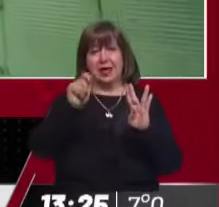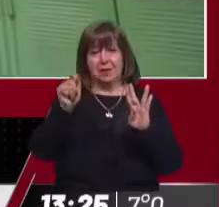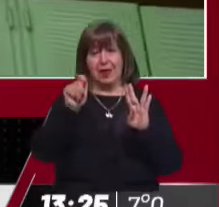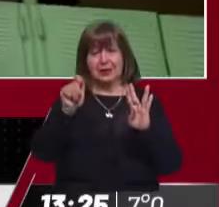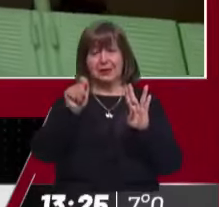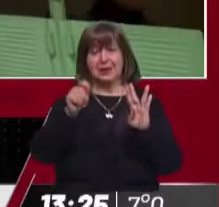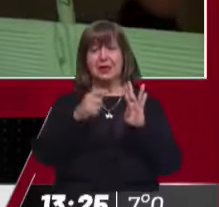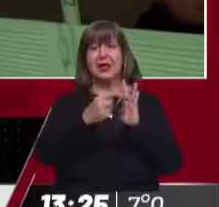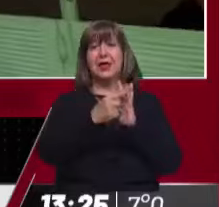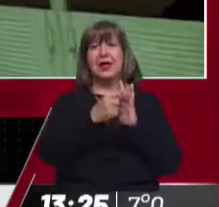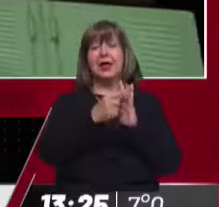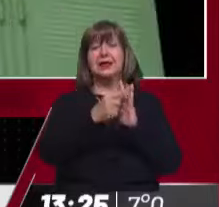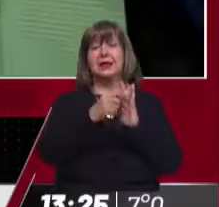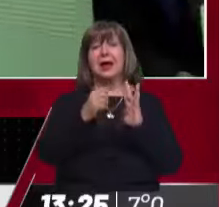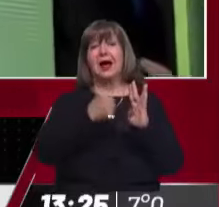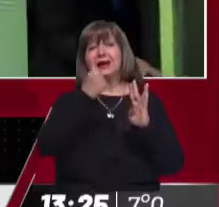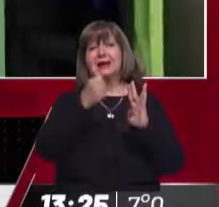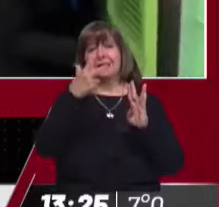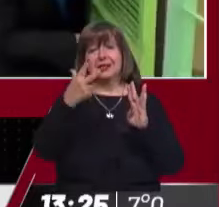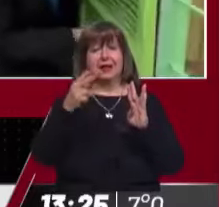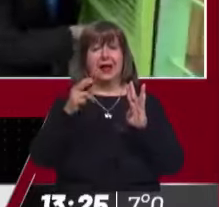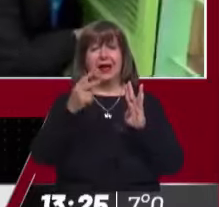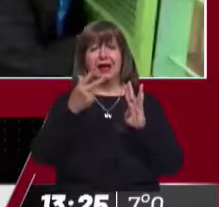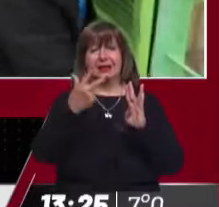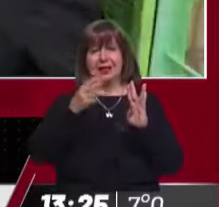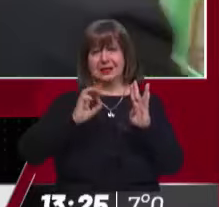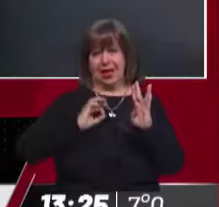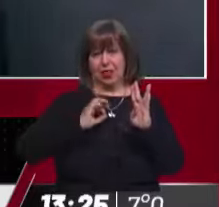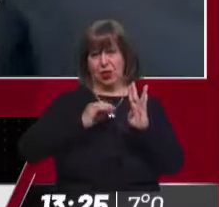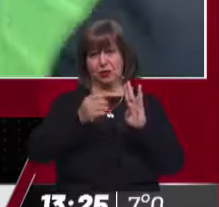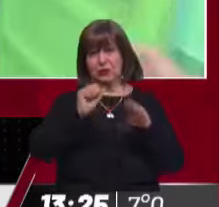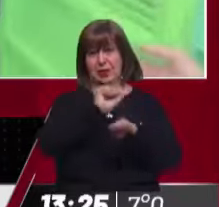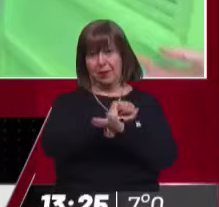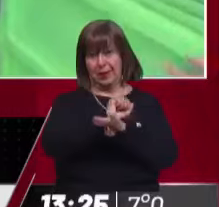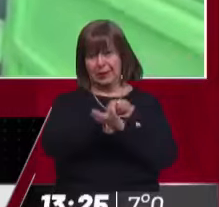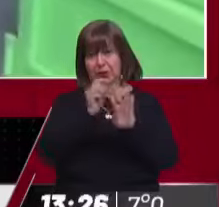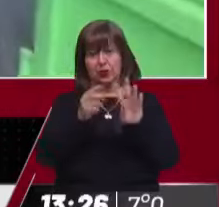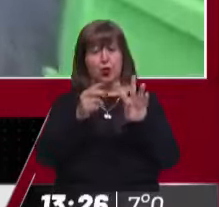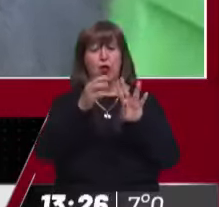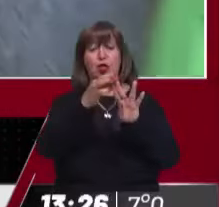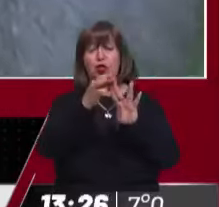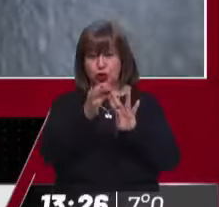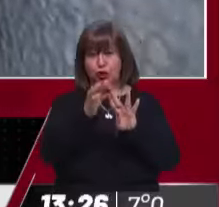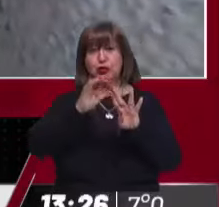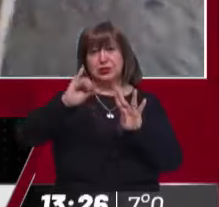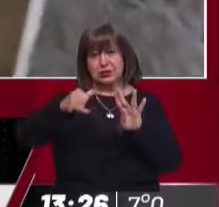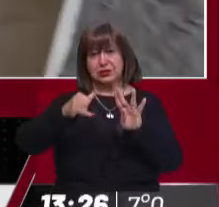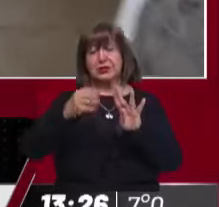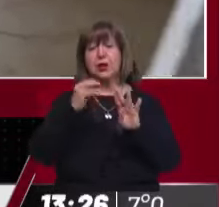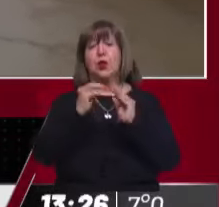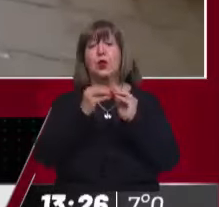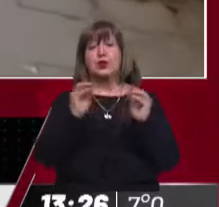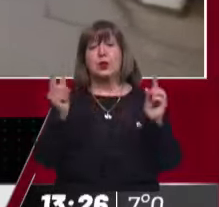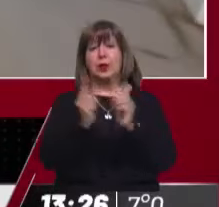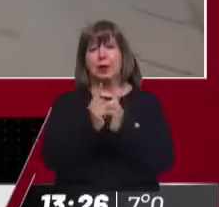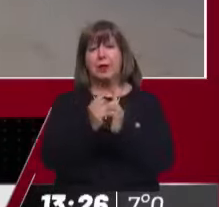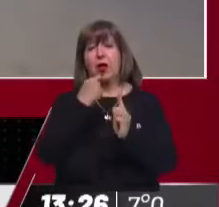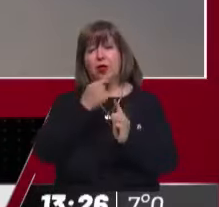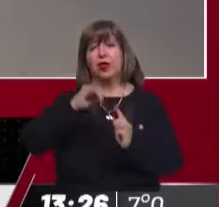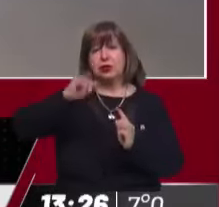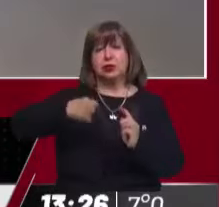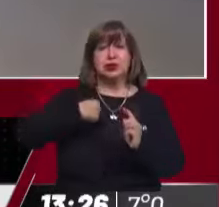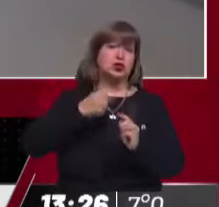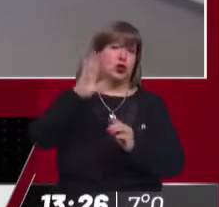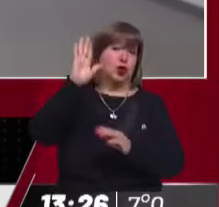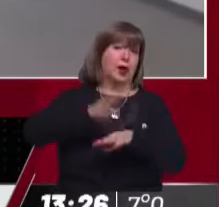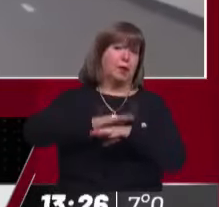¿Cuánto sería? Y llega hasta 3 años de prisión. ¿El tema, por ejemplo, de los daños en el estadio corre por cuenta del club o se